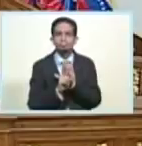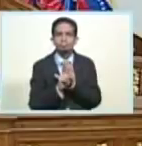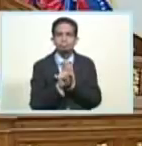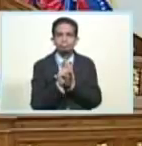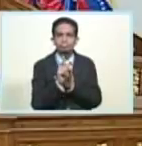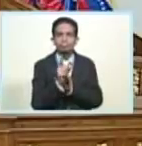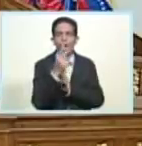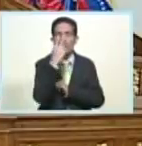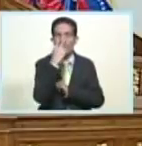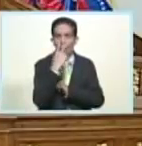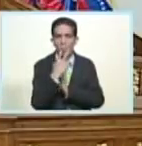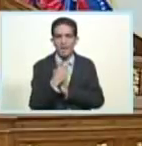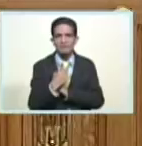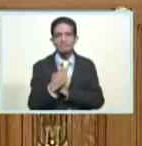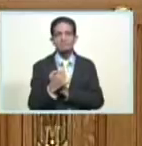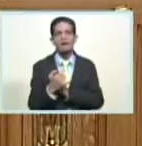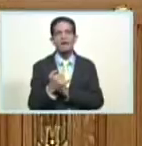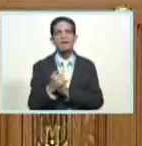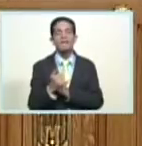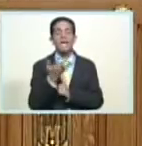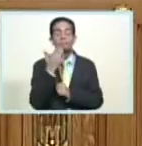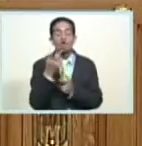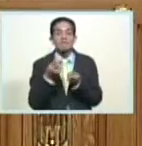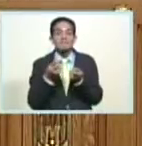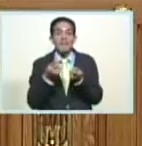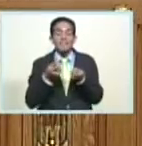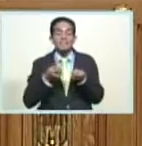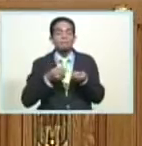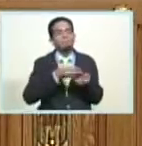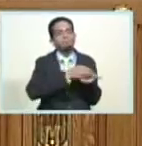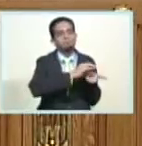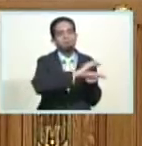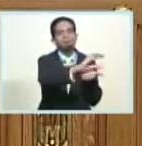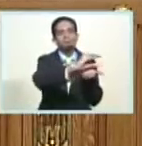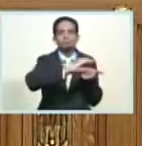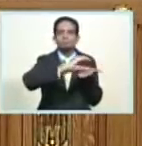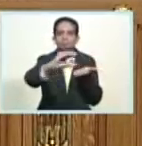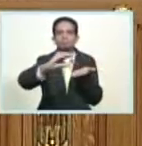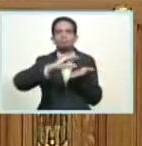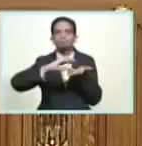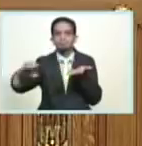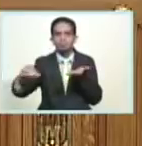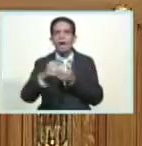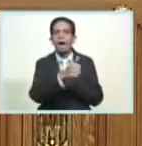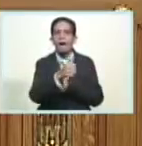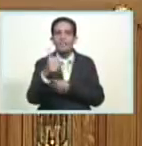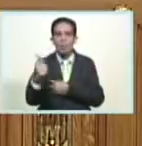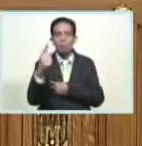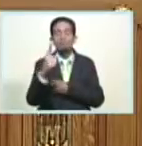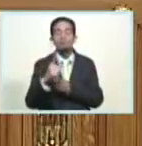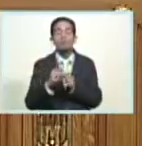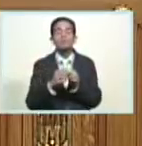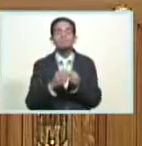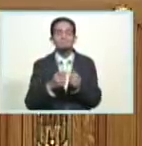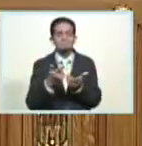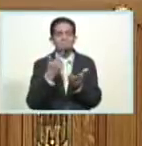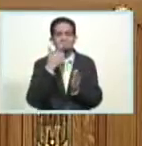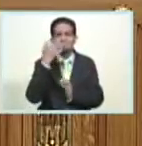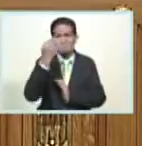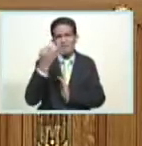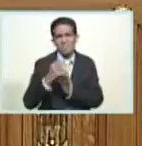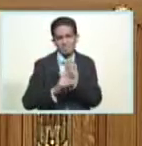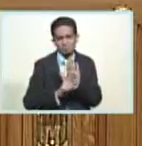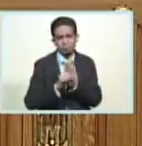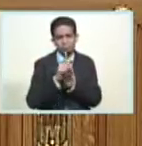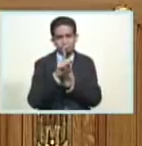miseria, una distribución de la riqueza creciente, un desarrollo real, social, integral del